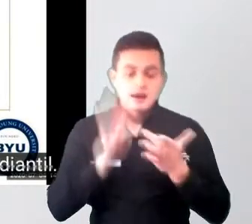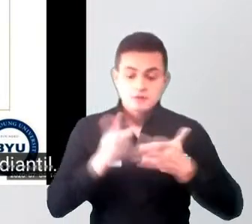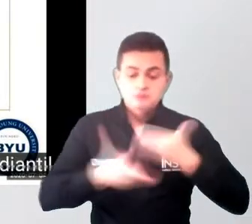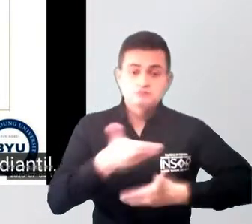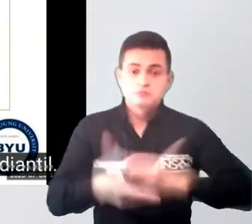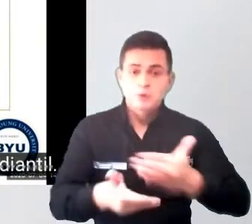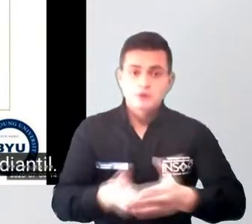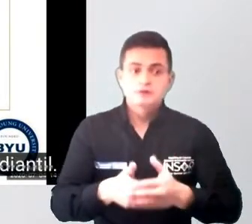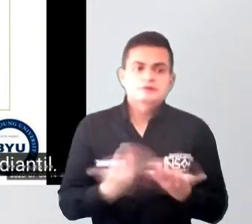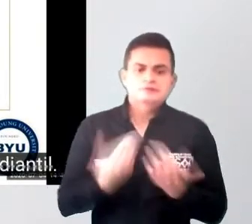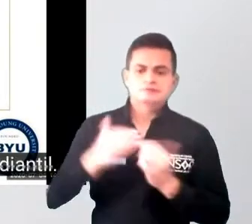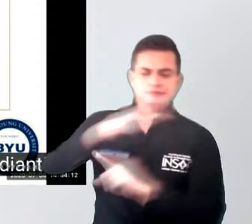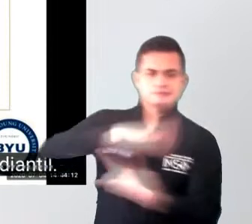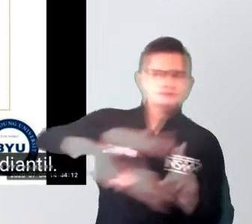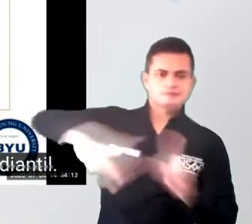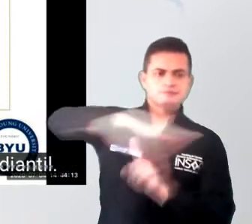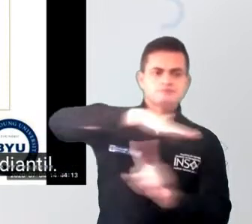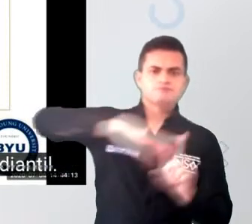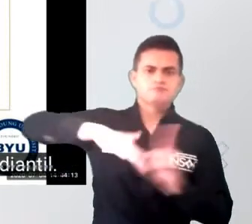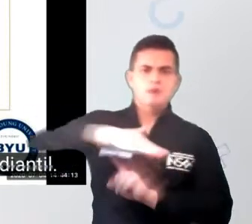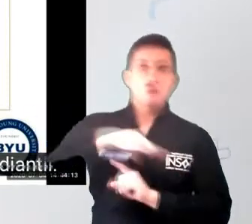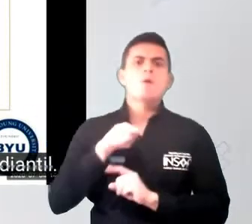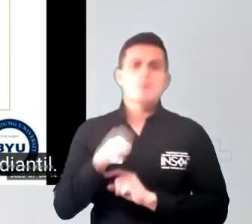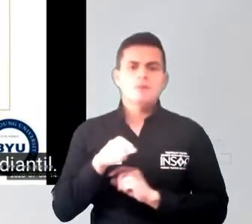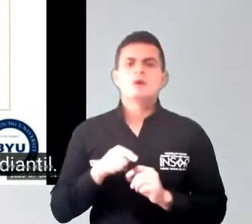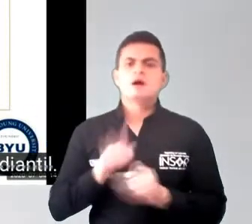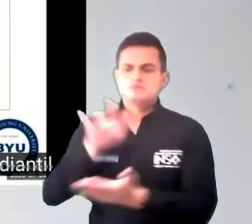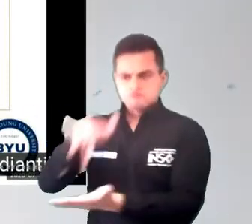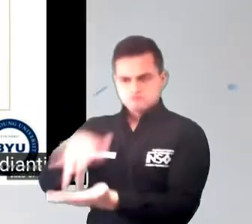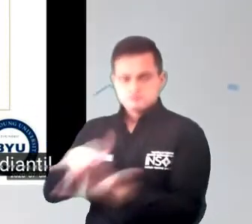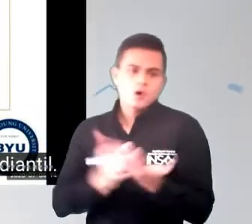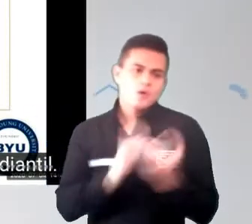entornos personalizados y en línea.